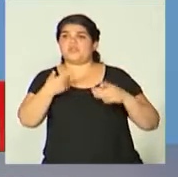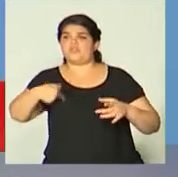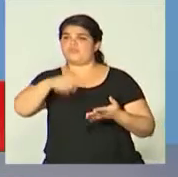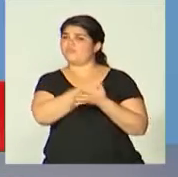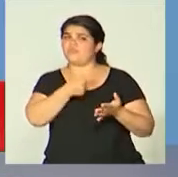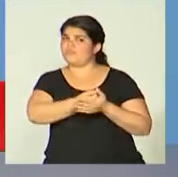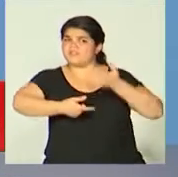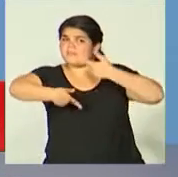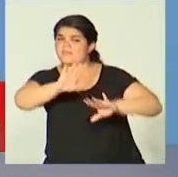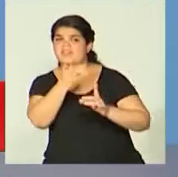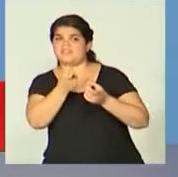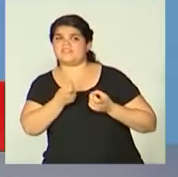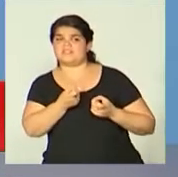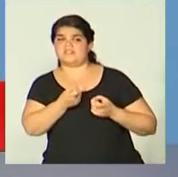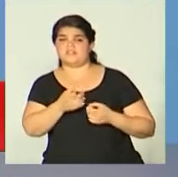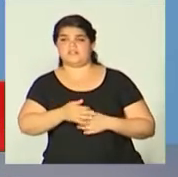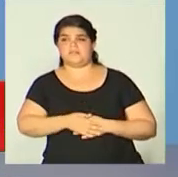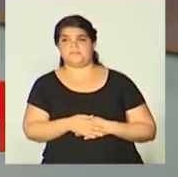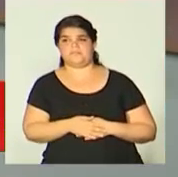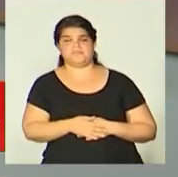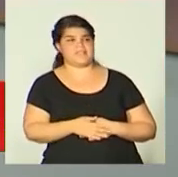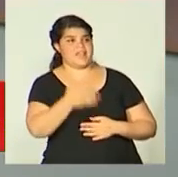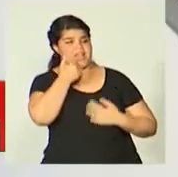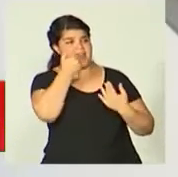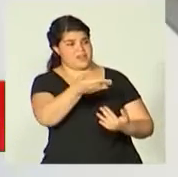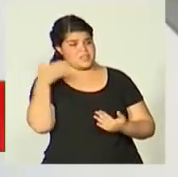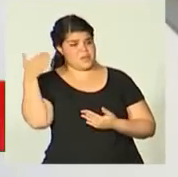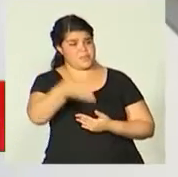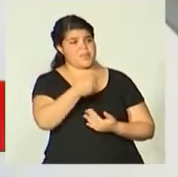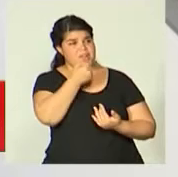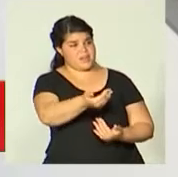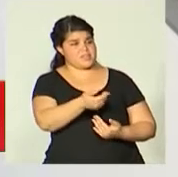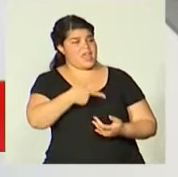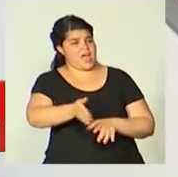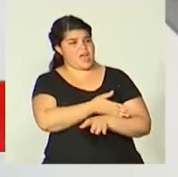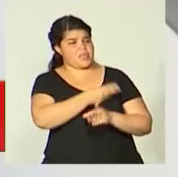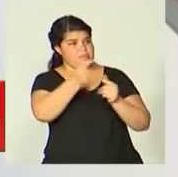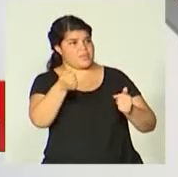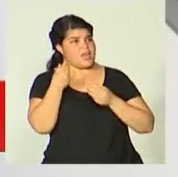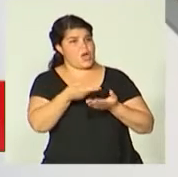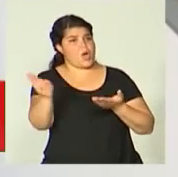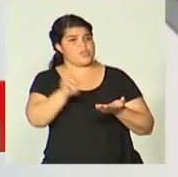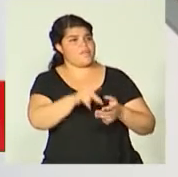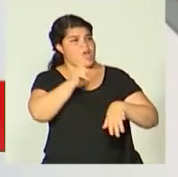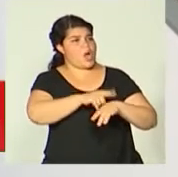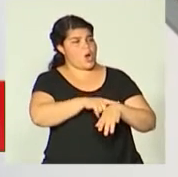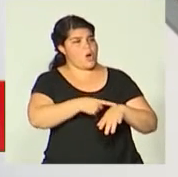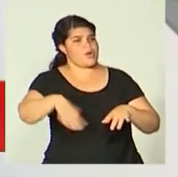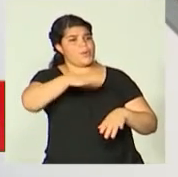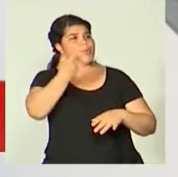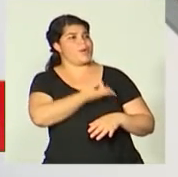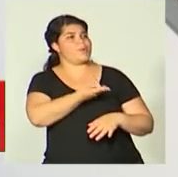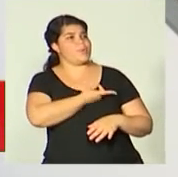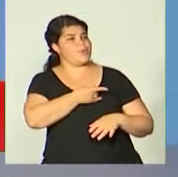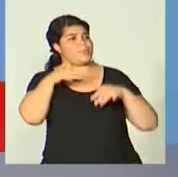para poder defenderlos el ahora te agradecemos muchísimo la visita y te pido para cerrar en reiterar mañana los horarios y los lugares donde